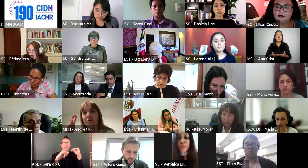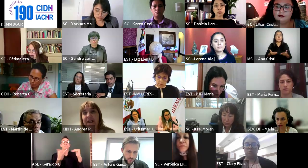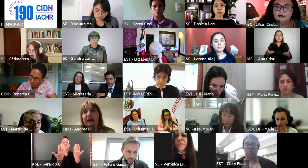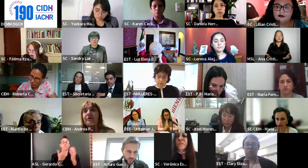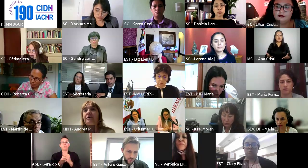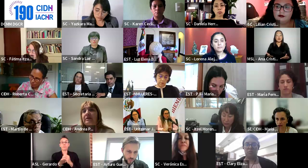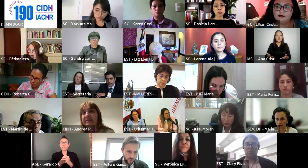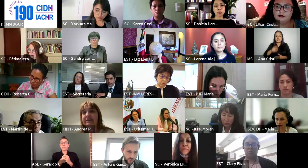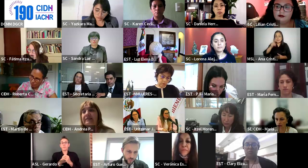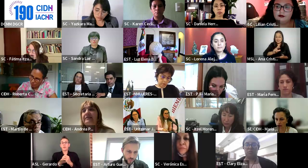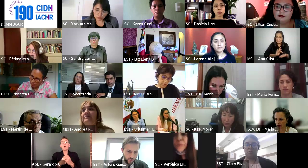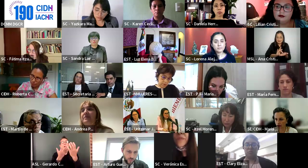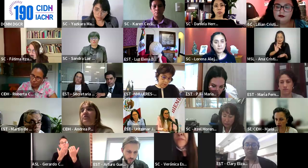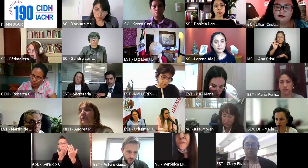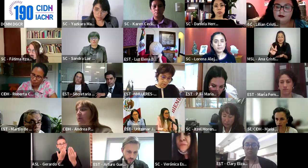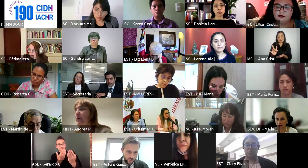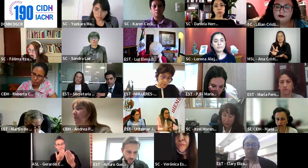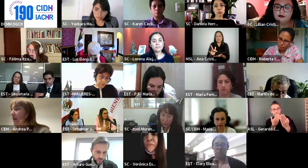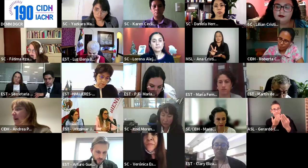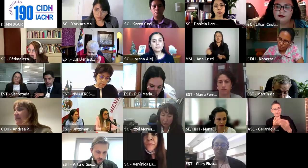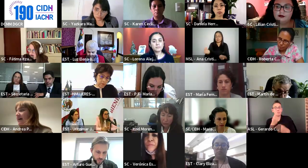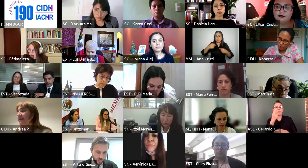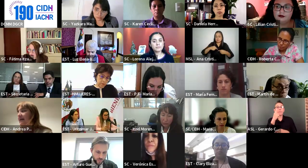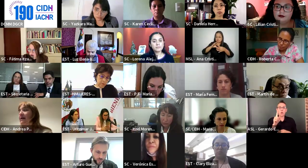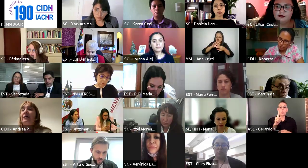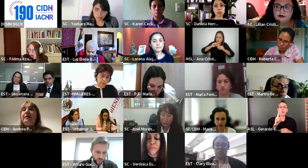haber iluminado y sobre algunas